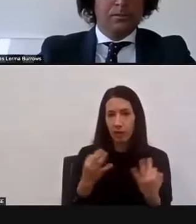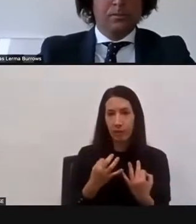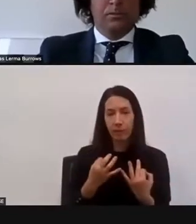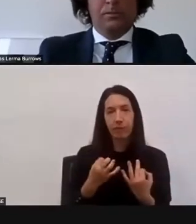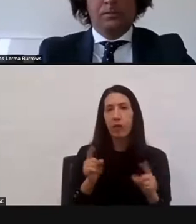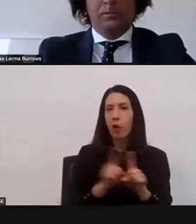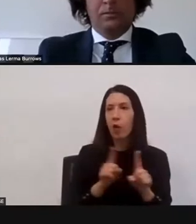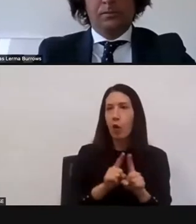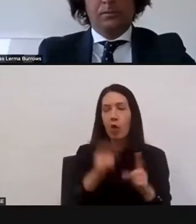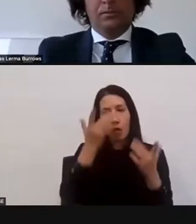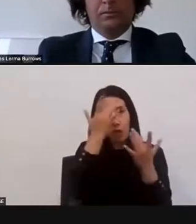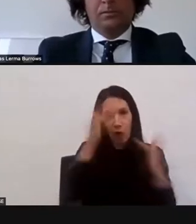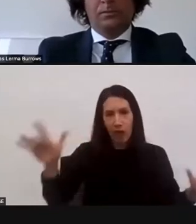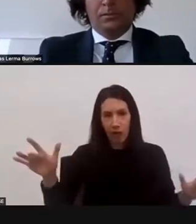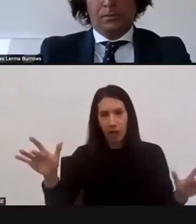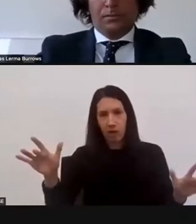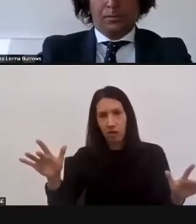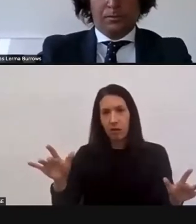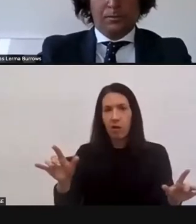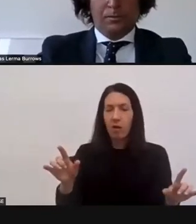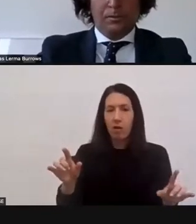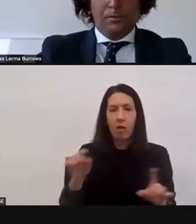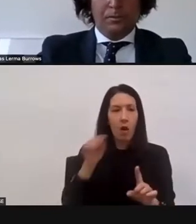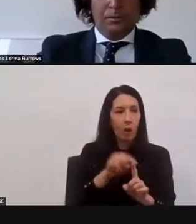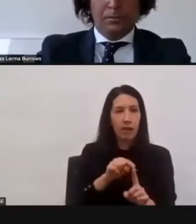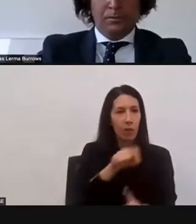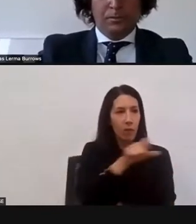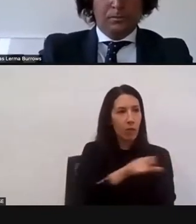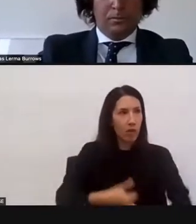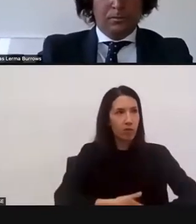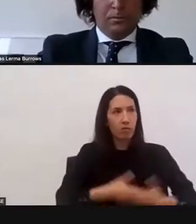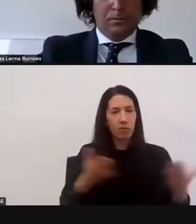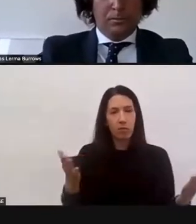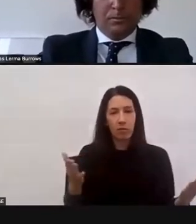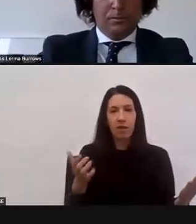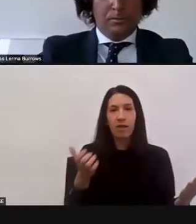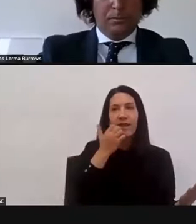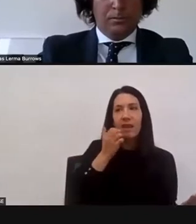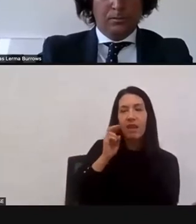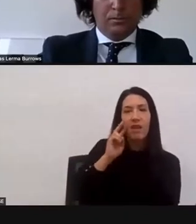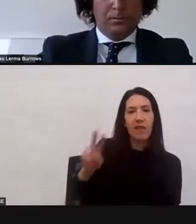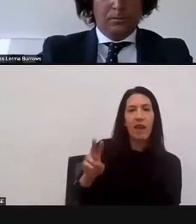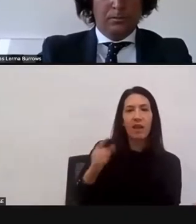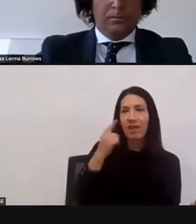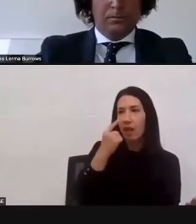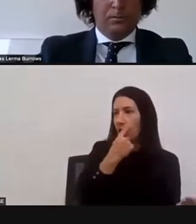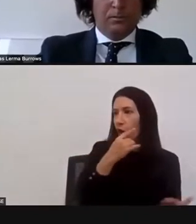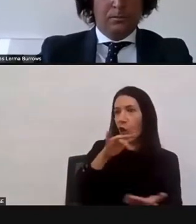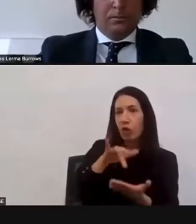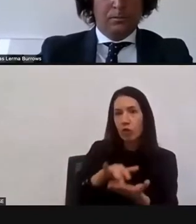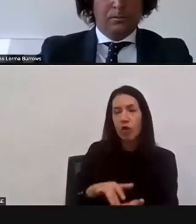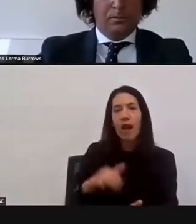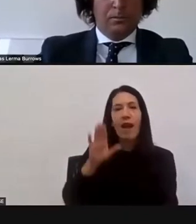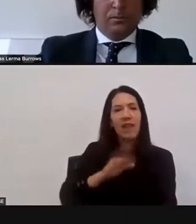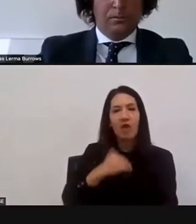concienciar y que no resultase indiferente a ningún ciudadano si era testigo de algún tipo de estos delitos. Francisco, ¿en qué